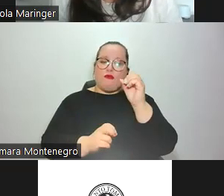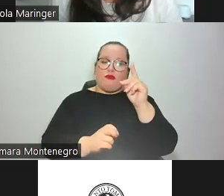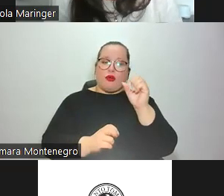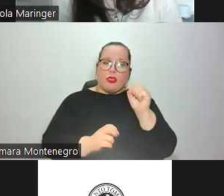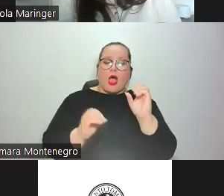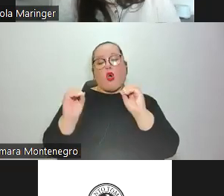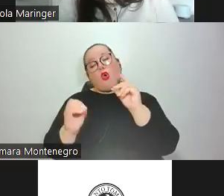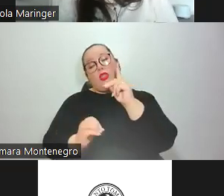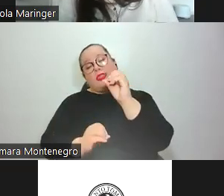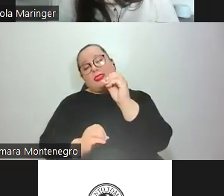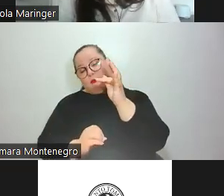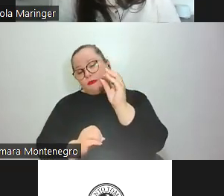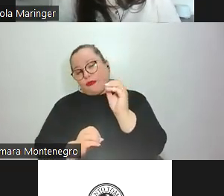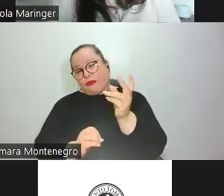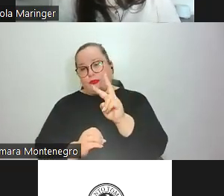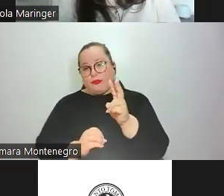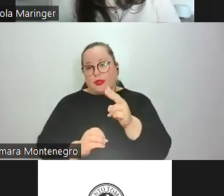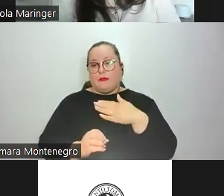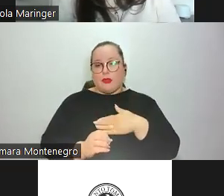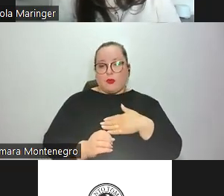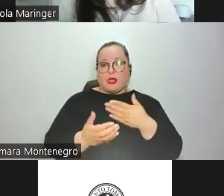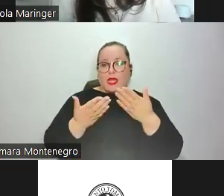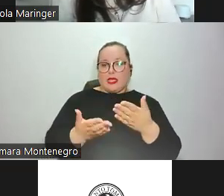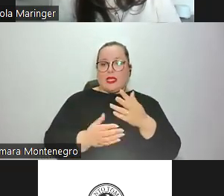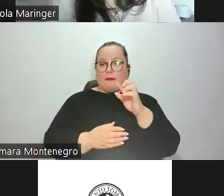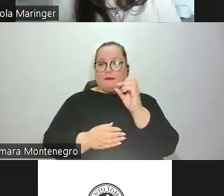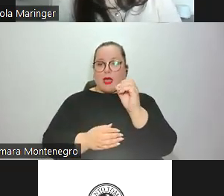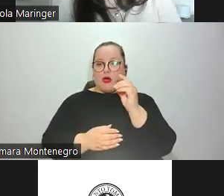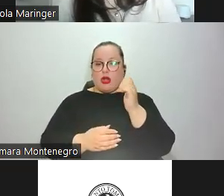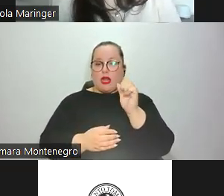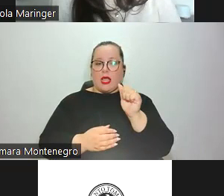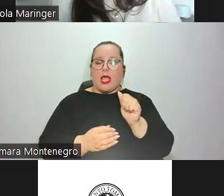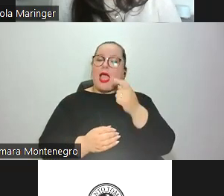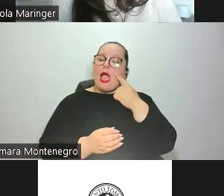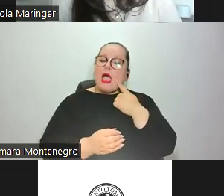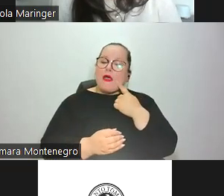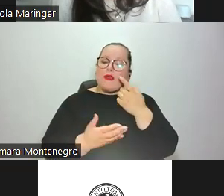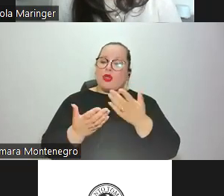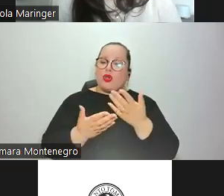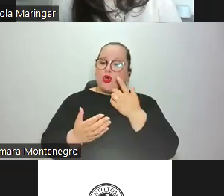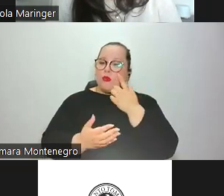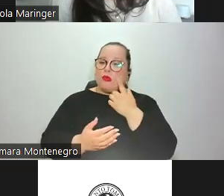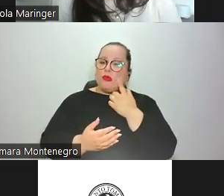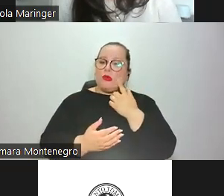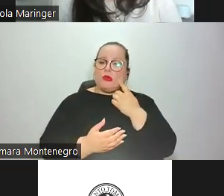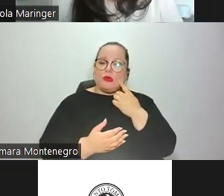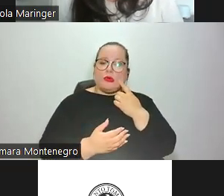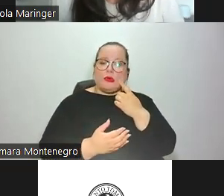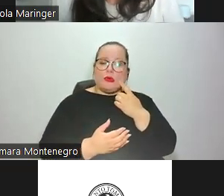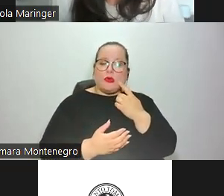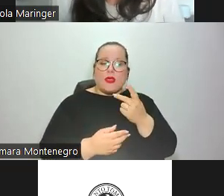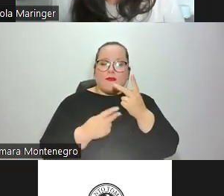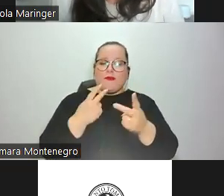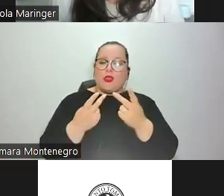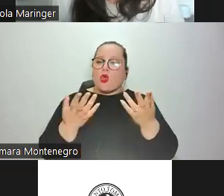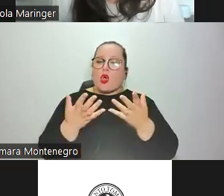DAFO. Y sabes qué, Paola, me encantaría que aquí hiciéramos un tránsito en esto para ir un poco viendo